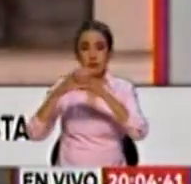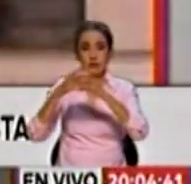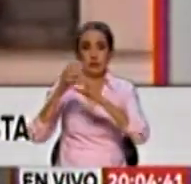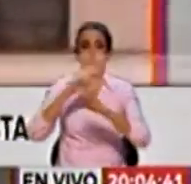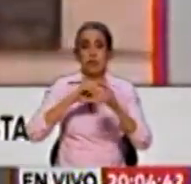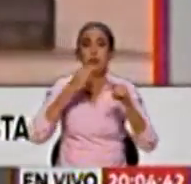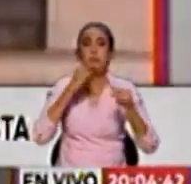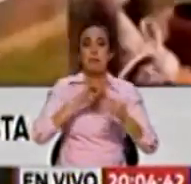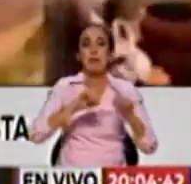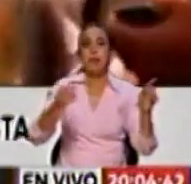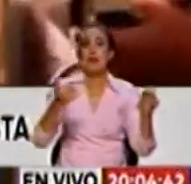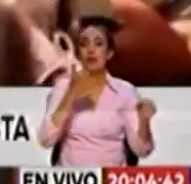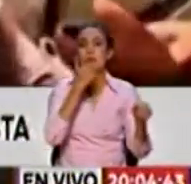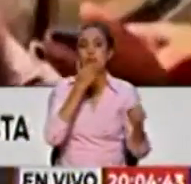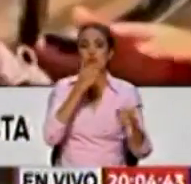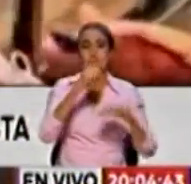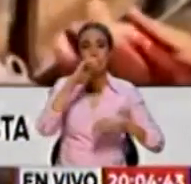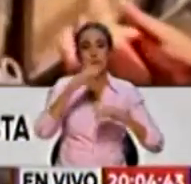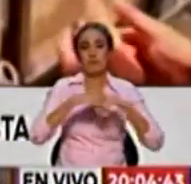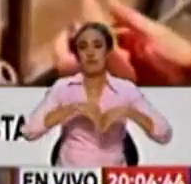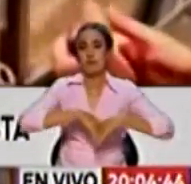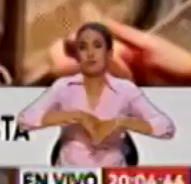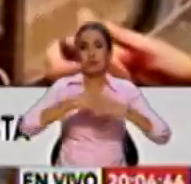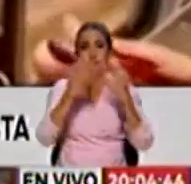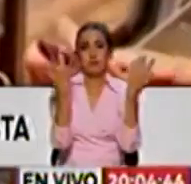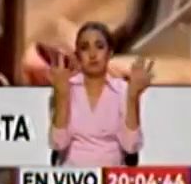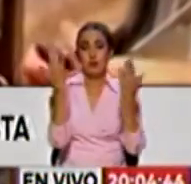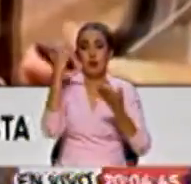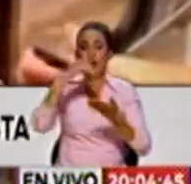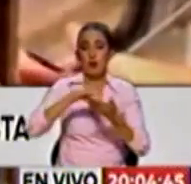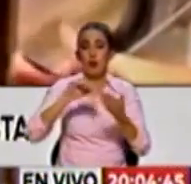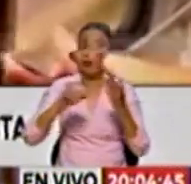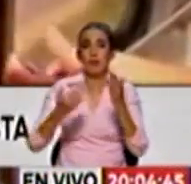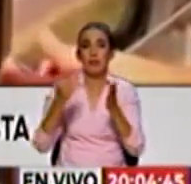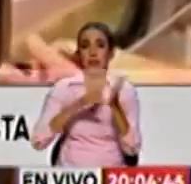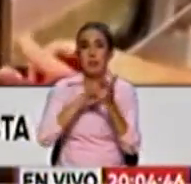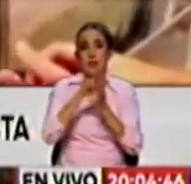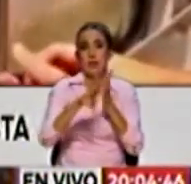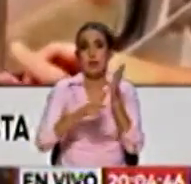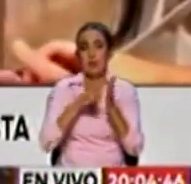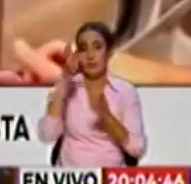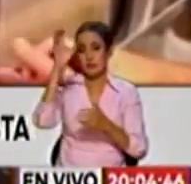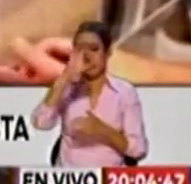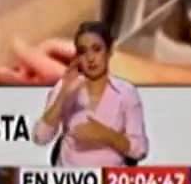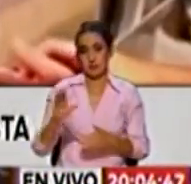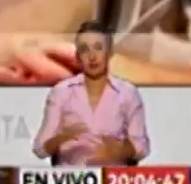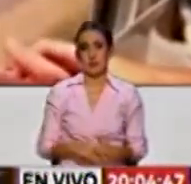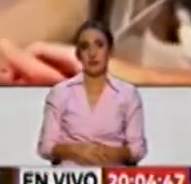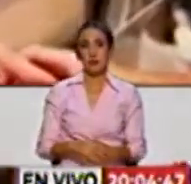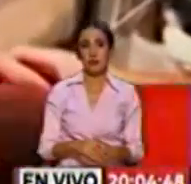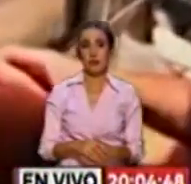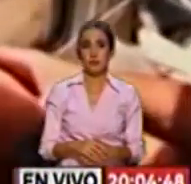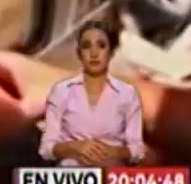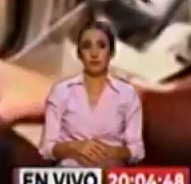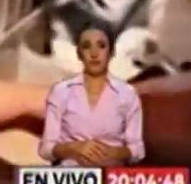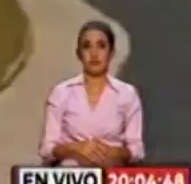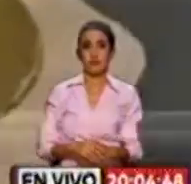malas administraciones. Pero ahora la esperanza renace para el tren de la costa. Mirta Carrillo, Telediario.